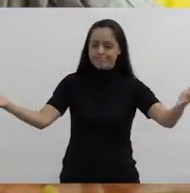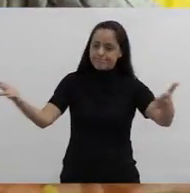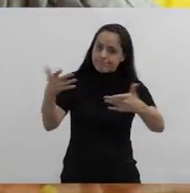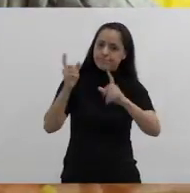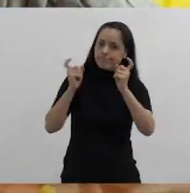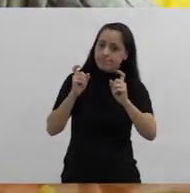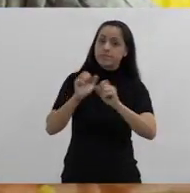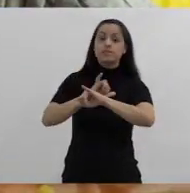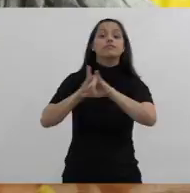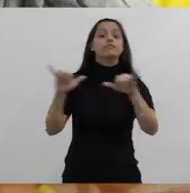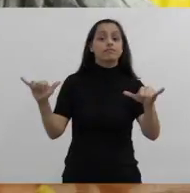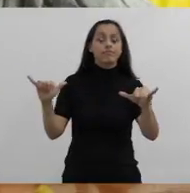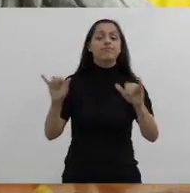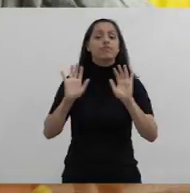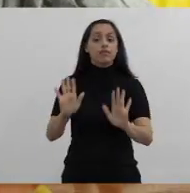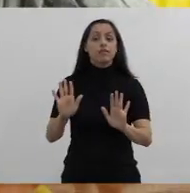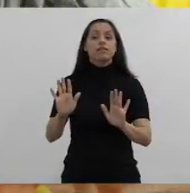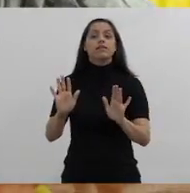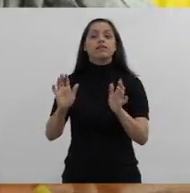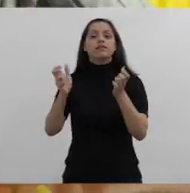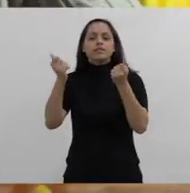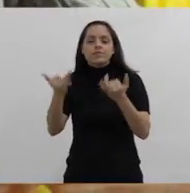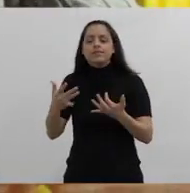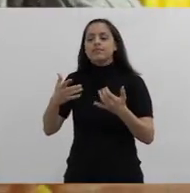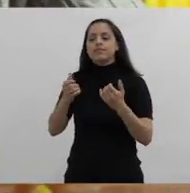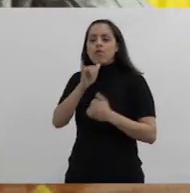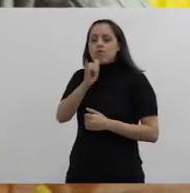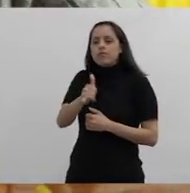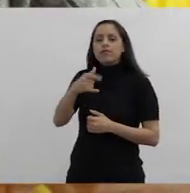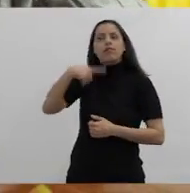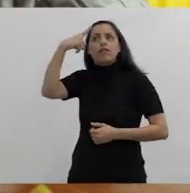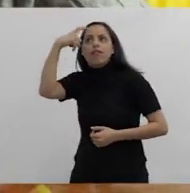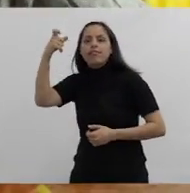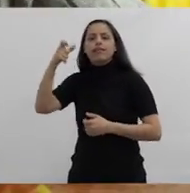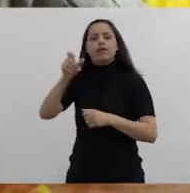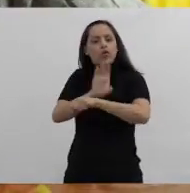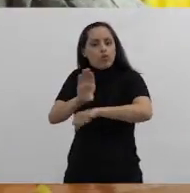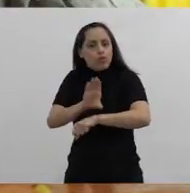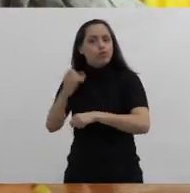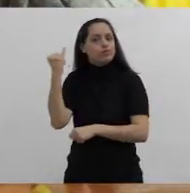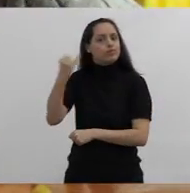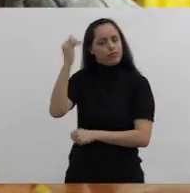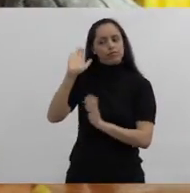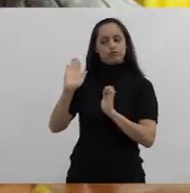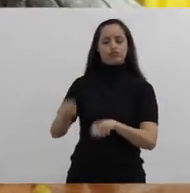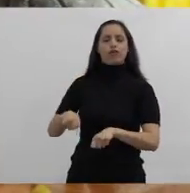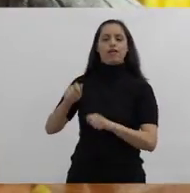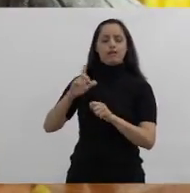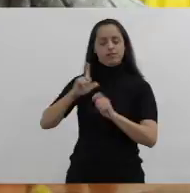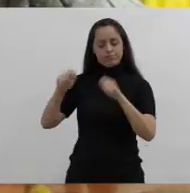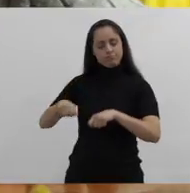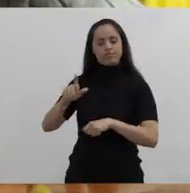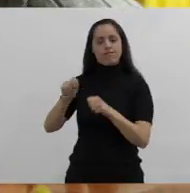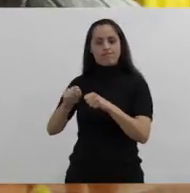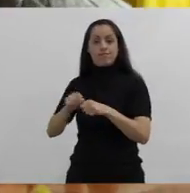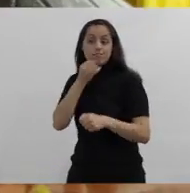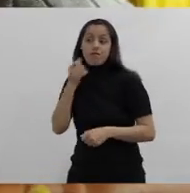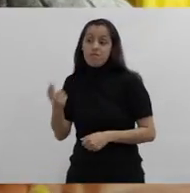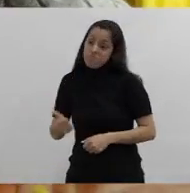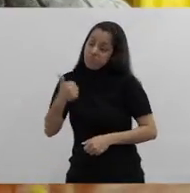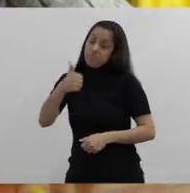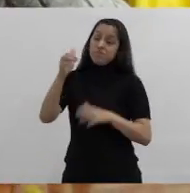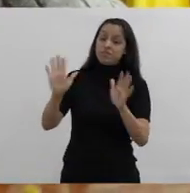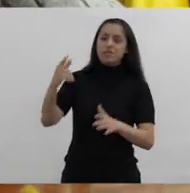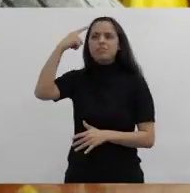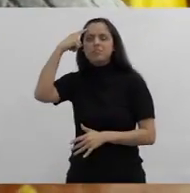región. Entonces les llevé la idea, que había tenido este contacto, yo había hecho el curso, me parecía que valía la pena. Me